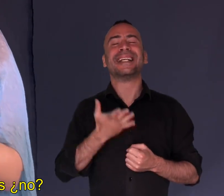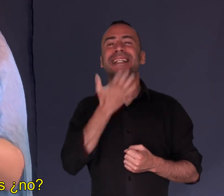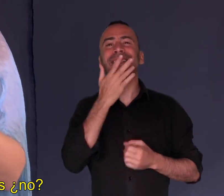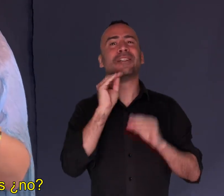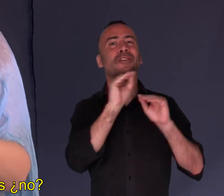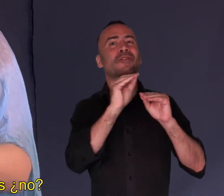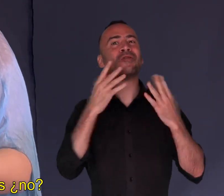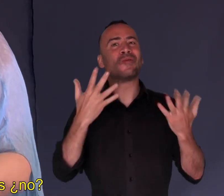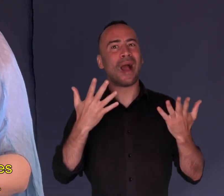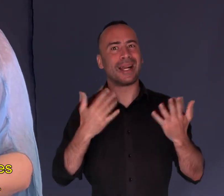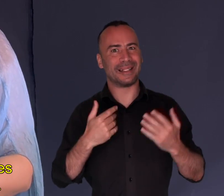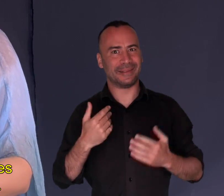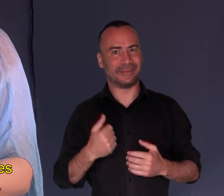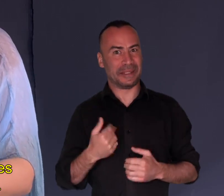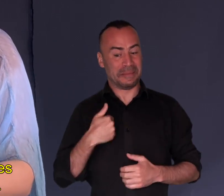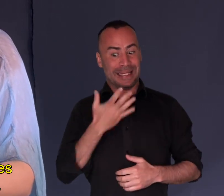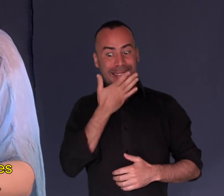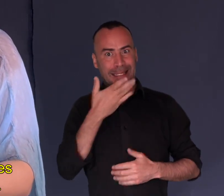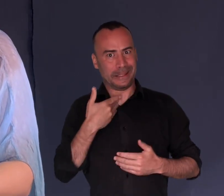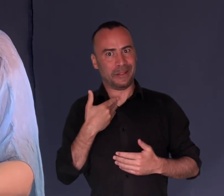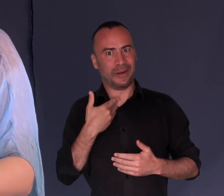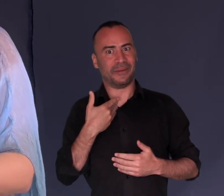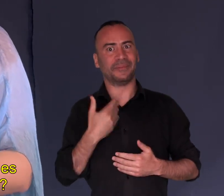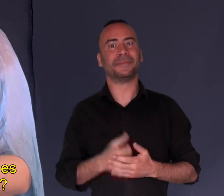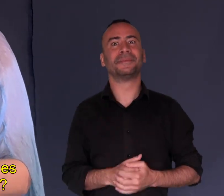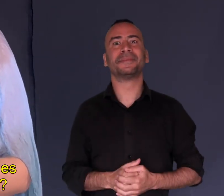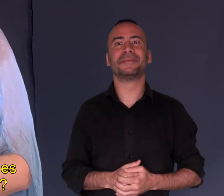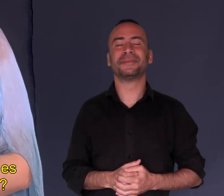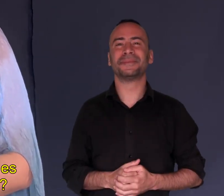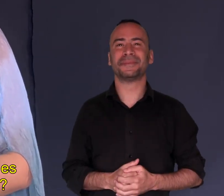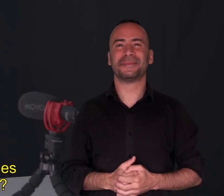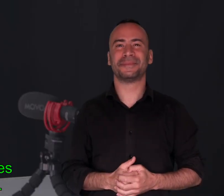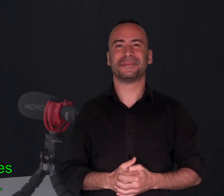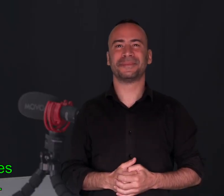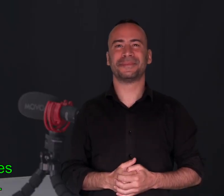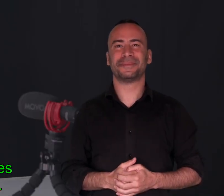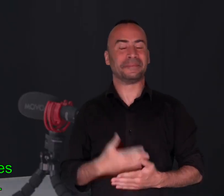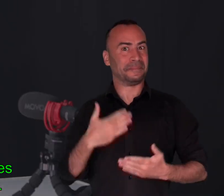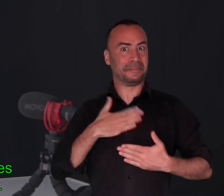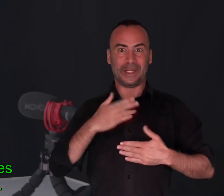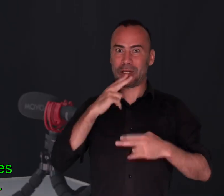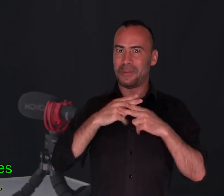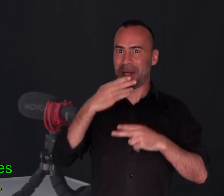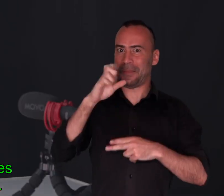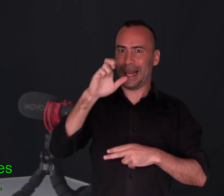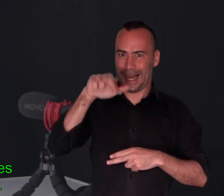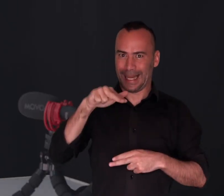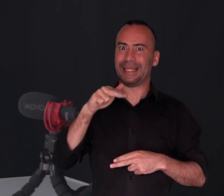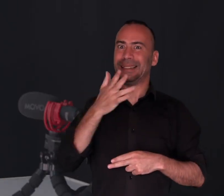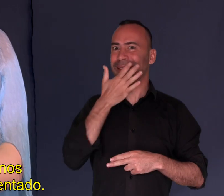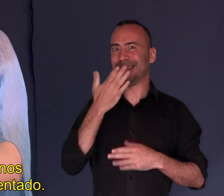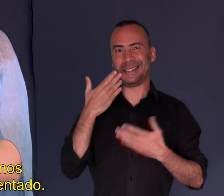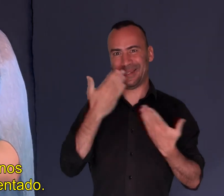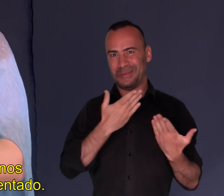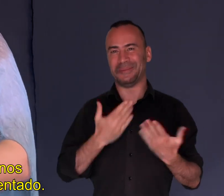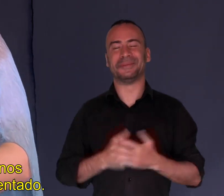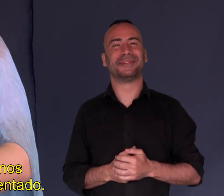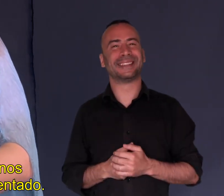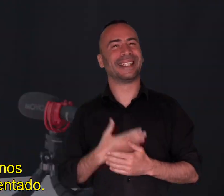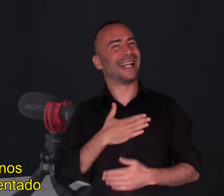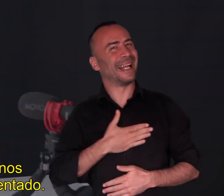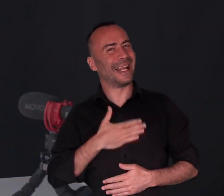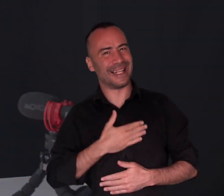de que tenemos no el es Lucía Ajá Y cuál es el tuyo el mío es Belén pues ya los